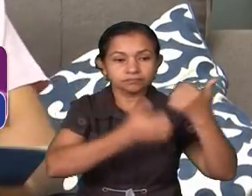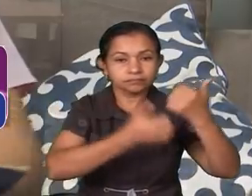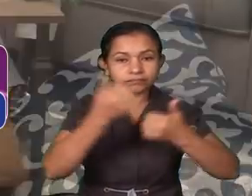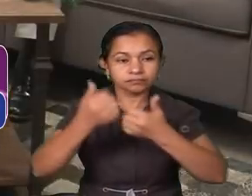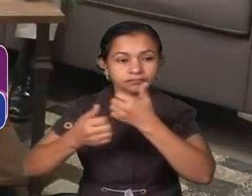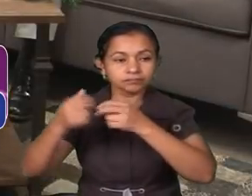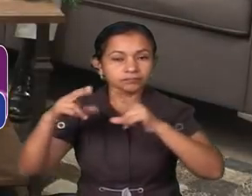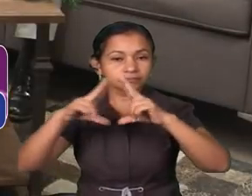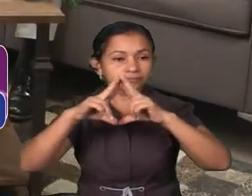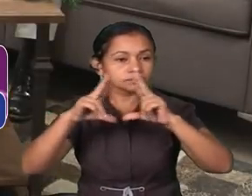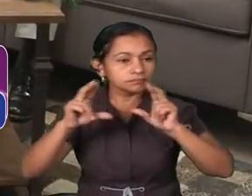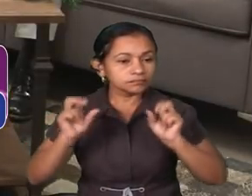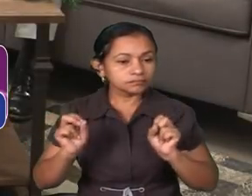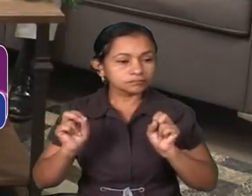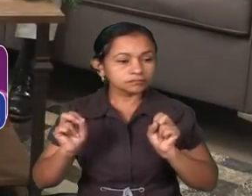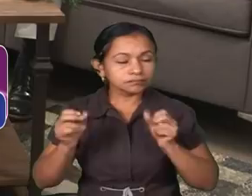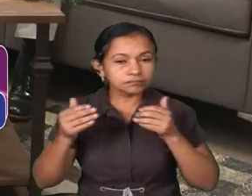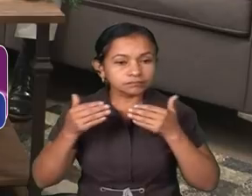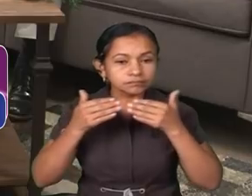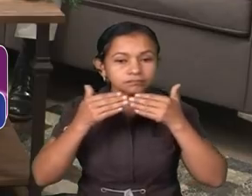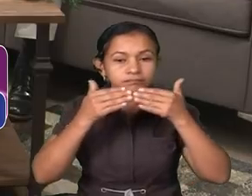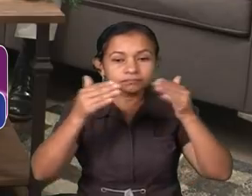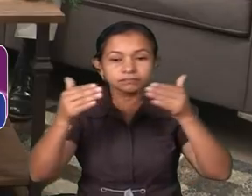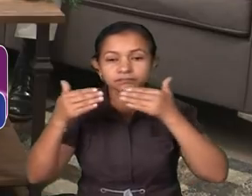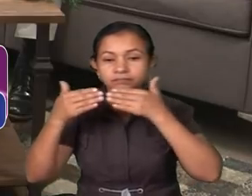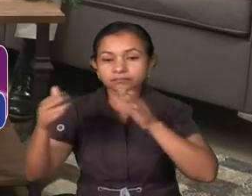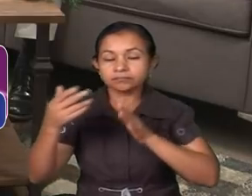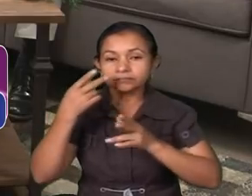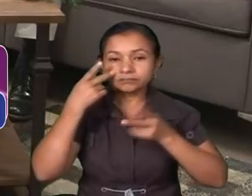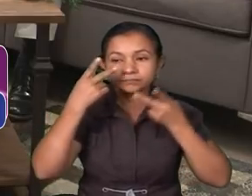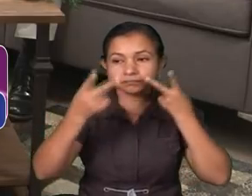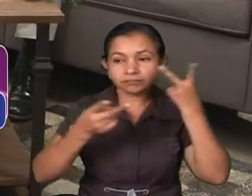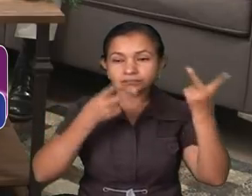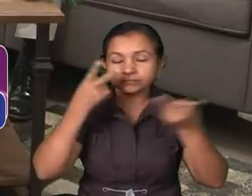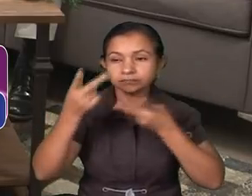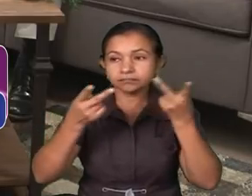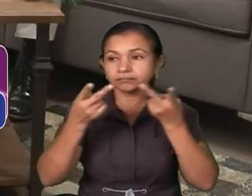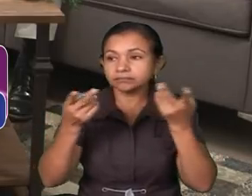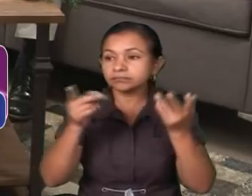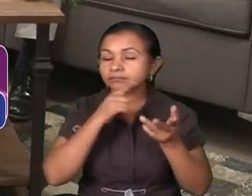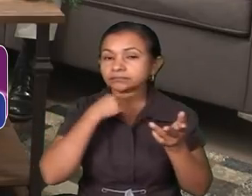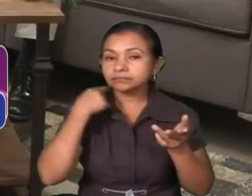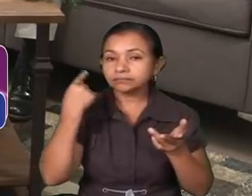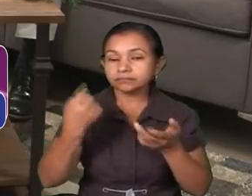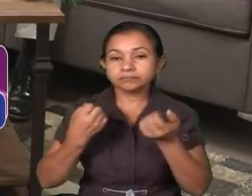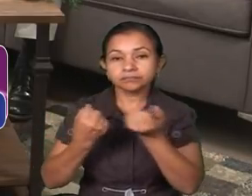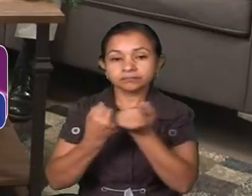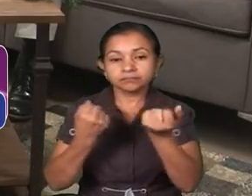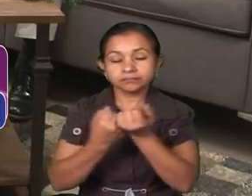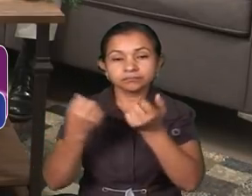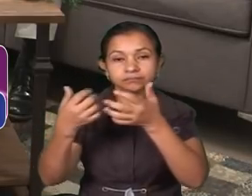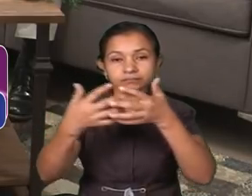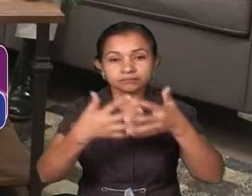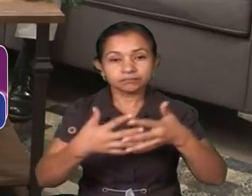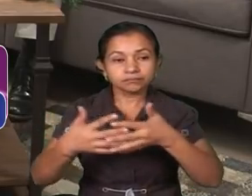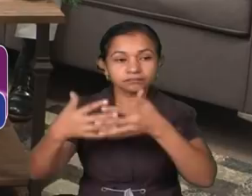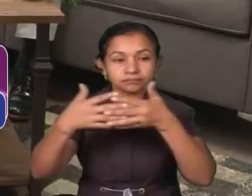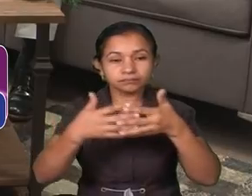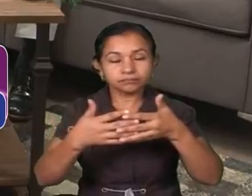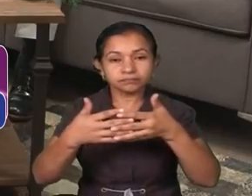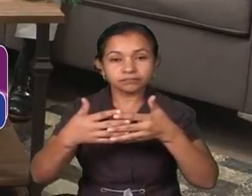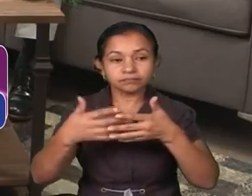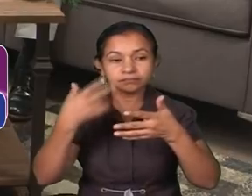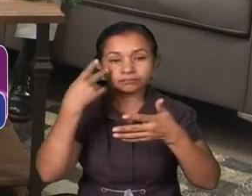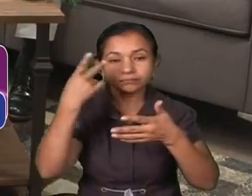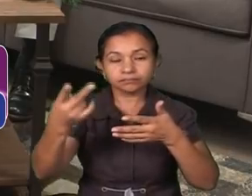en Nicaragua, abrirse a la visita de organismos que claramente son financiados por los Estados Unidos y que venían con una